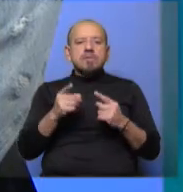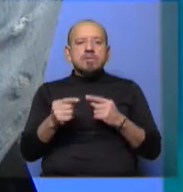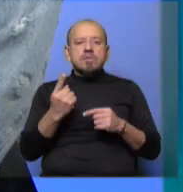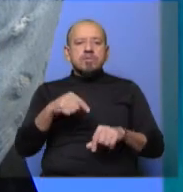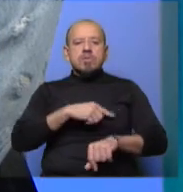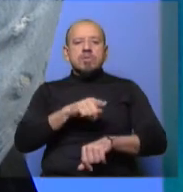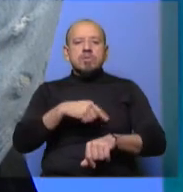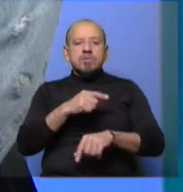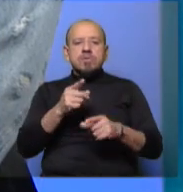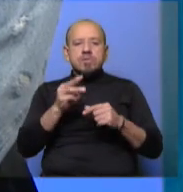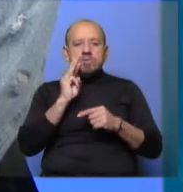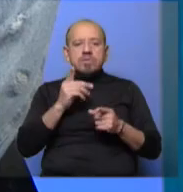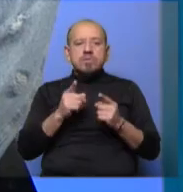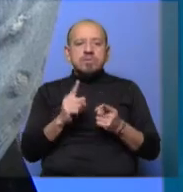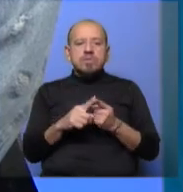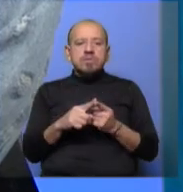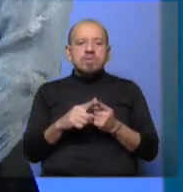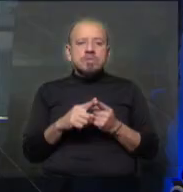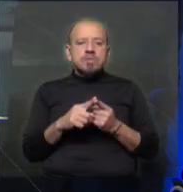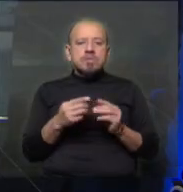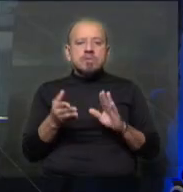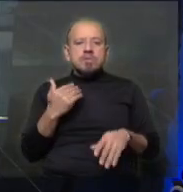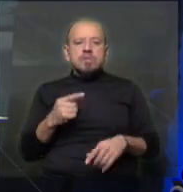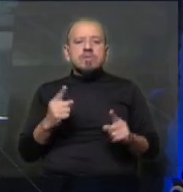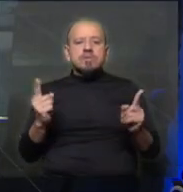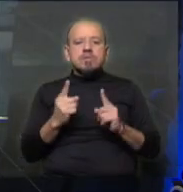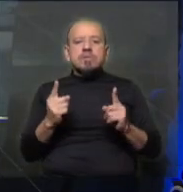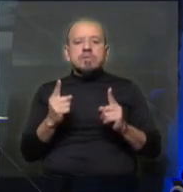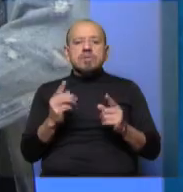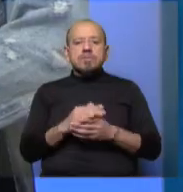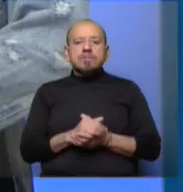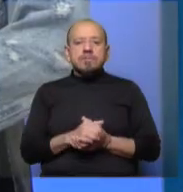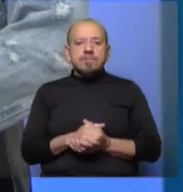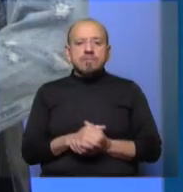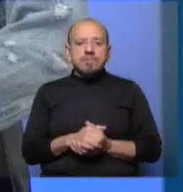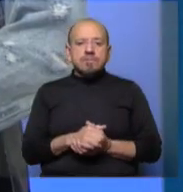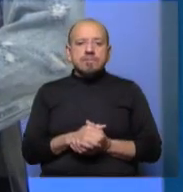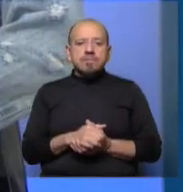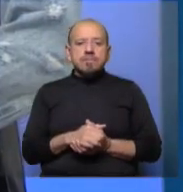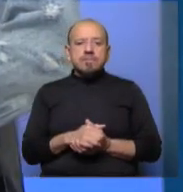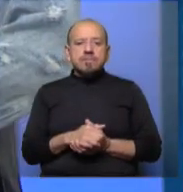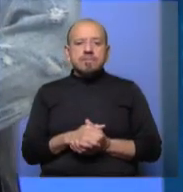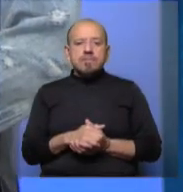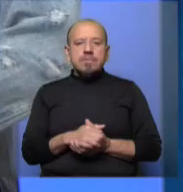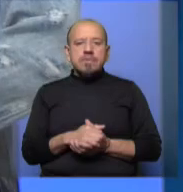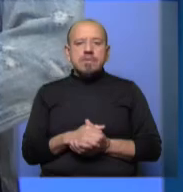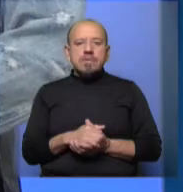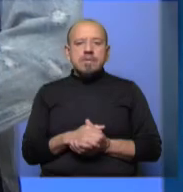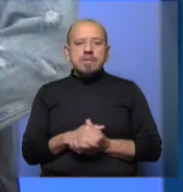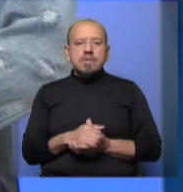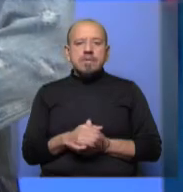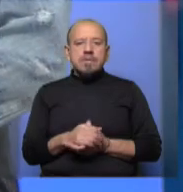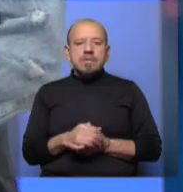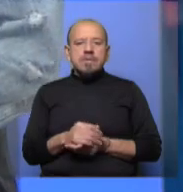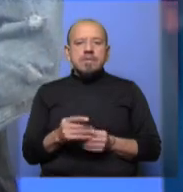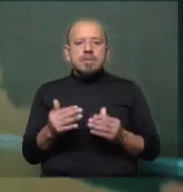de show ahí en los festivales. En los festivales no, son cortitos y... ¿Y el repertorio es del último disco o es de